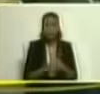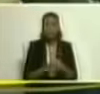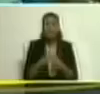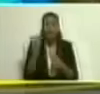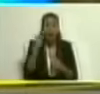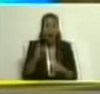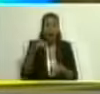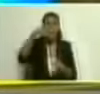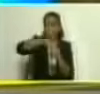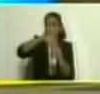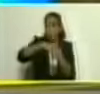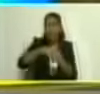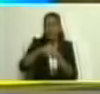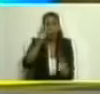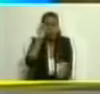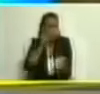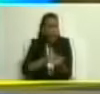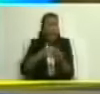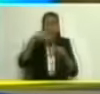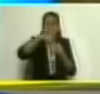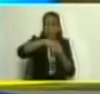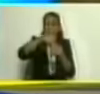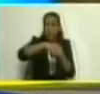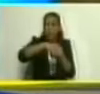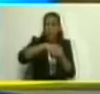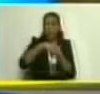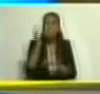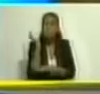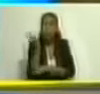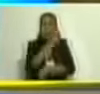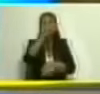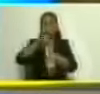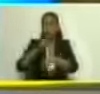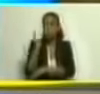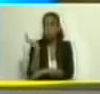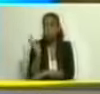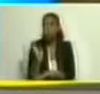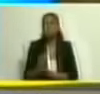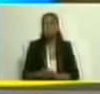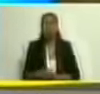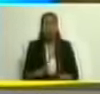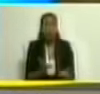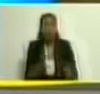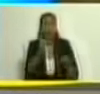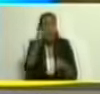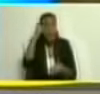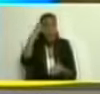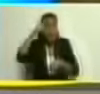Hemos tenido de manera puntual las elecciones para el Parlamento, la Asamblea Nacional, cuando corresponde,